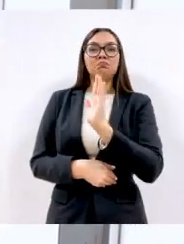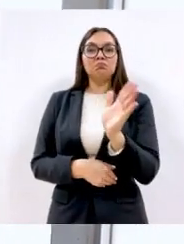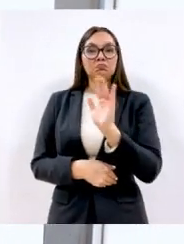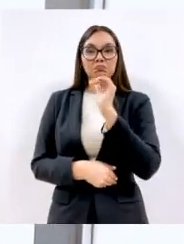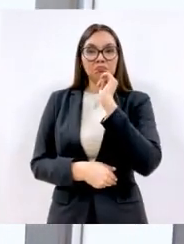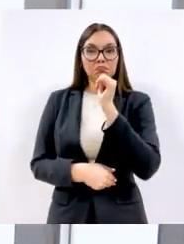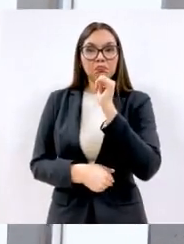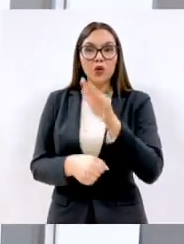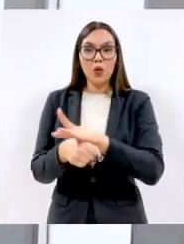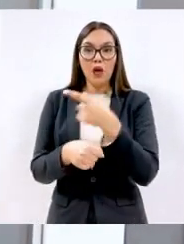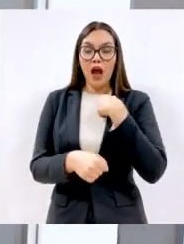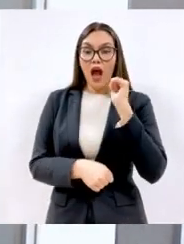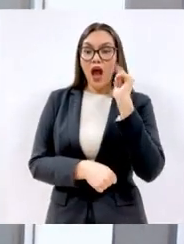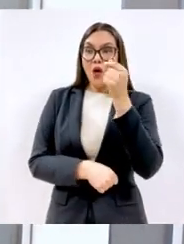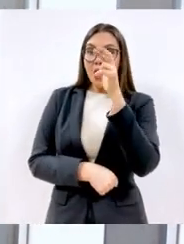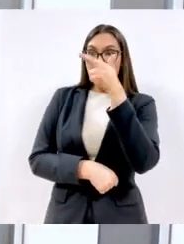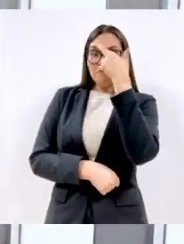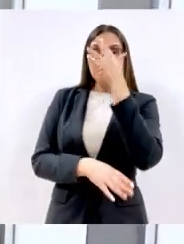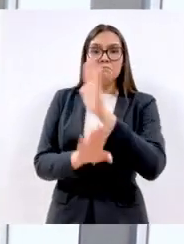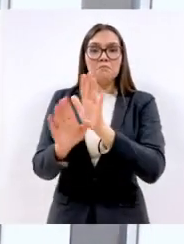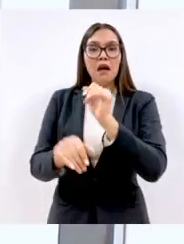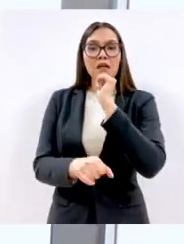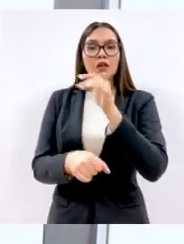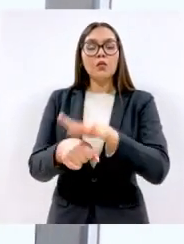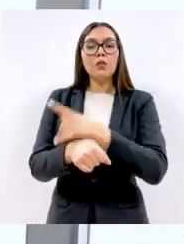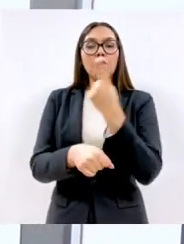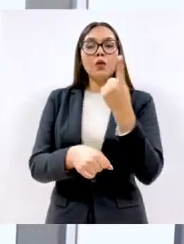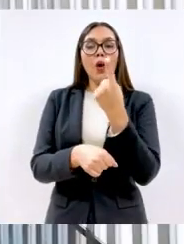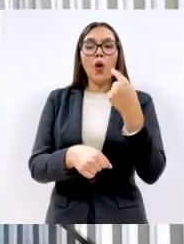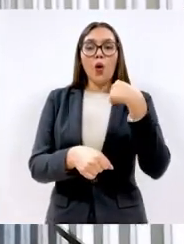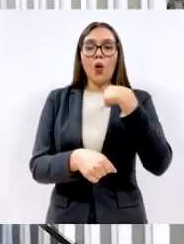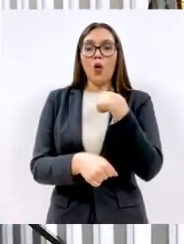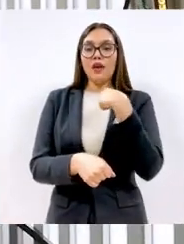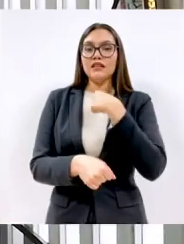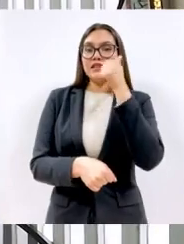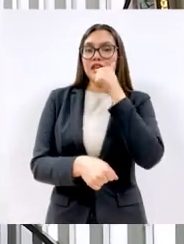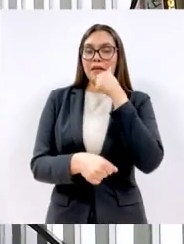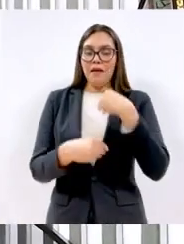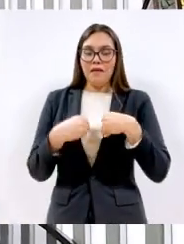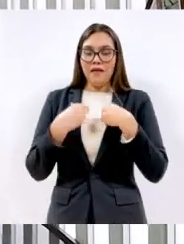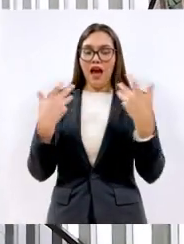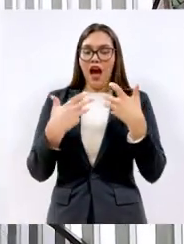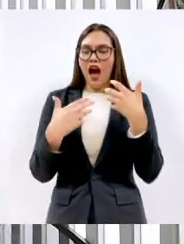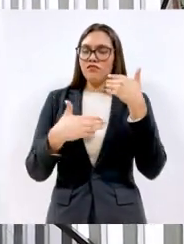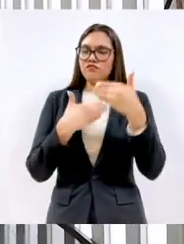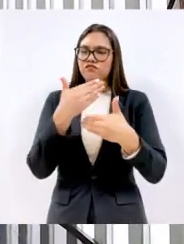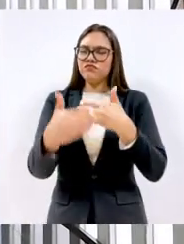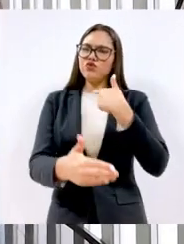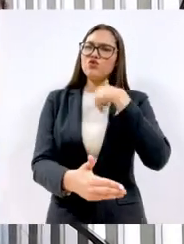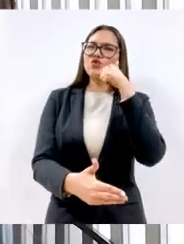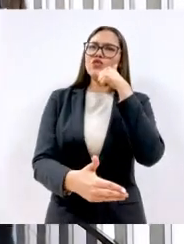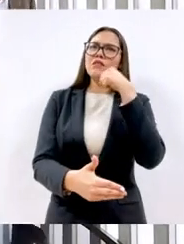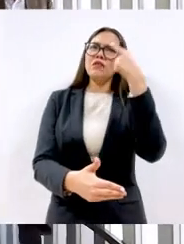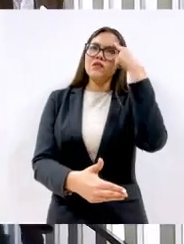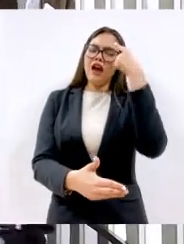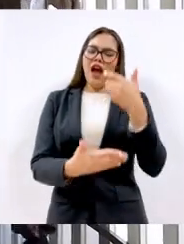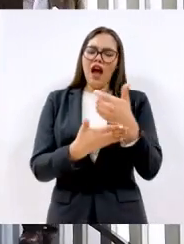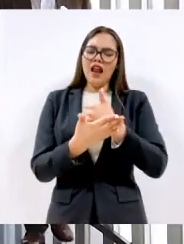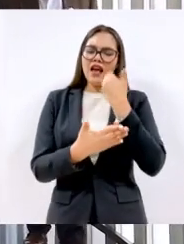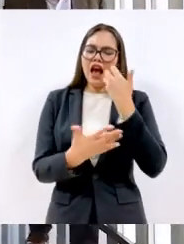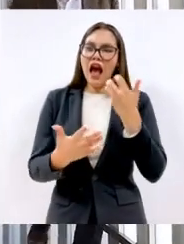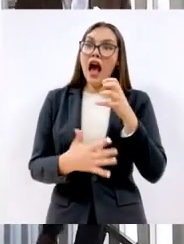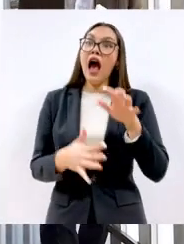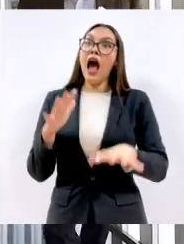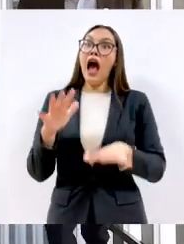Creo que no, porque no me arrepiento de nada, porque todo lo que yo he hecho en la vida ha sido porque lo he querido